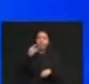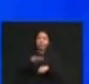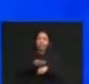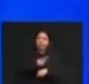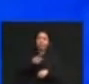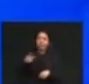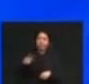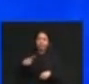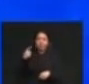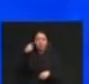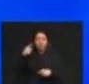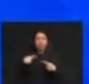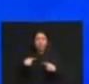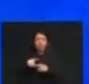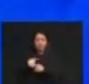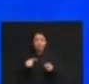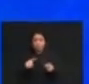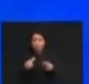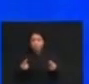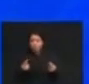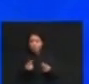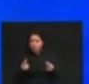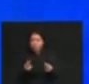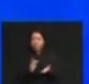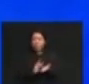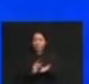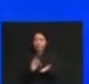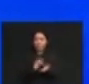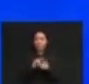con quienes más lo necesitan.